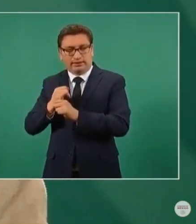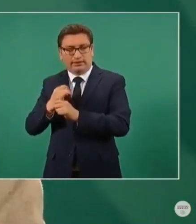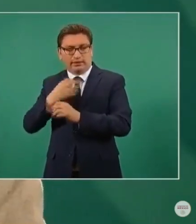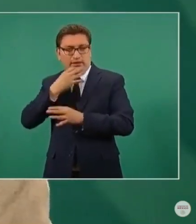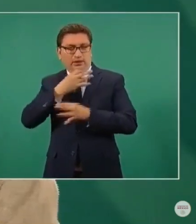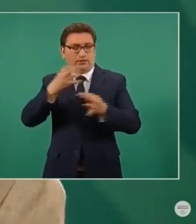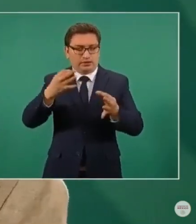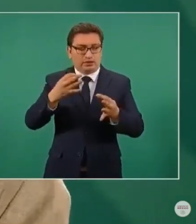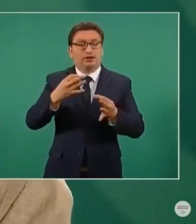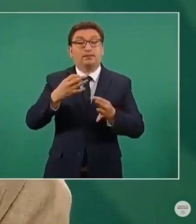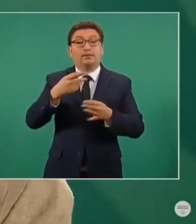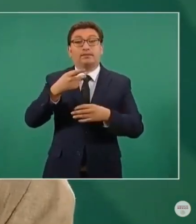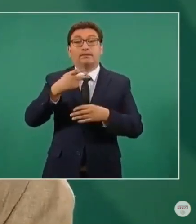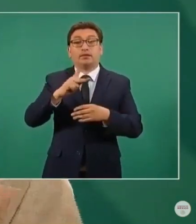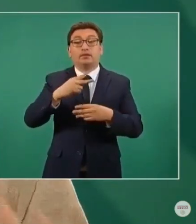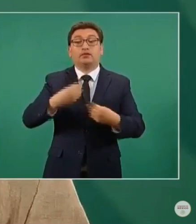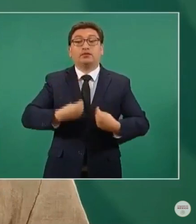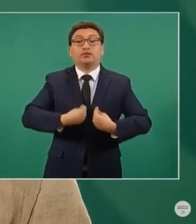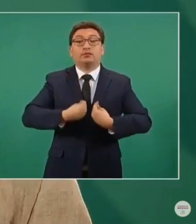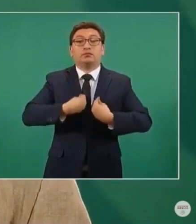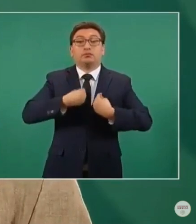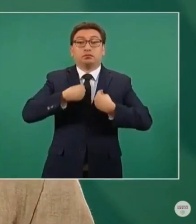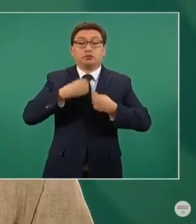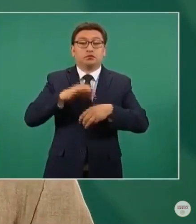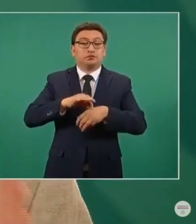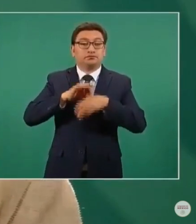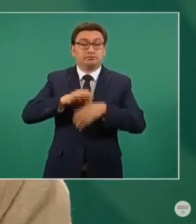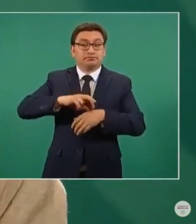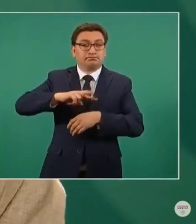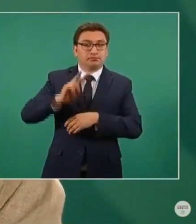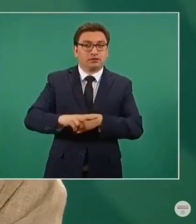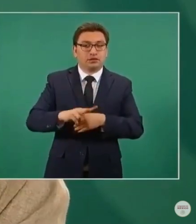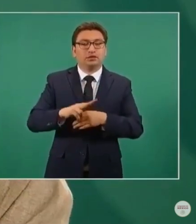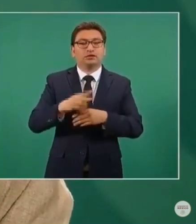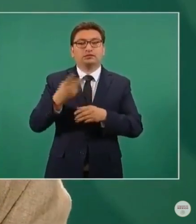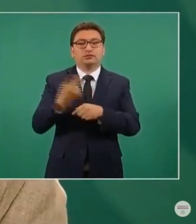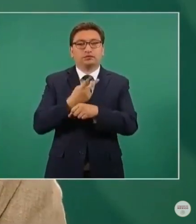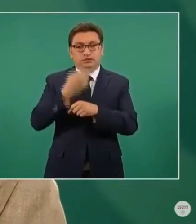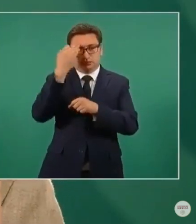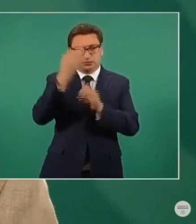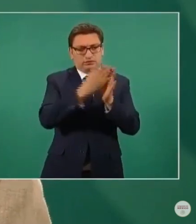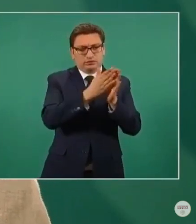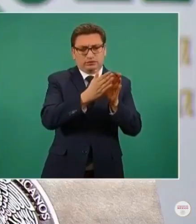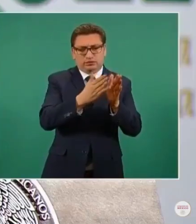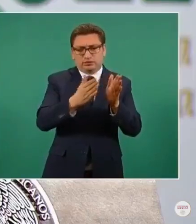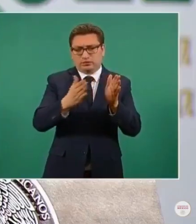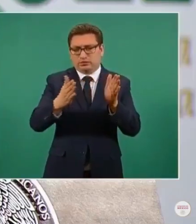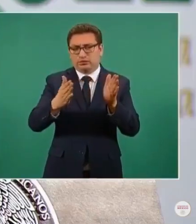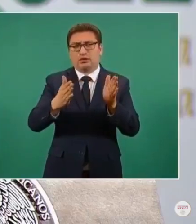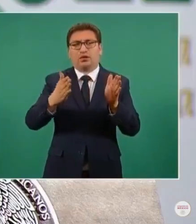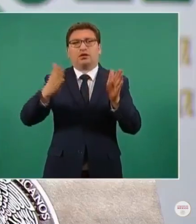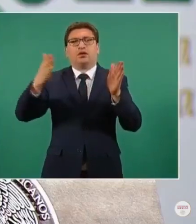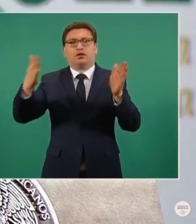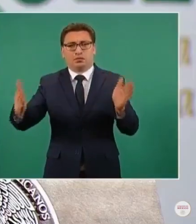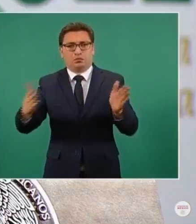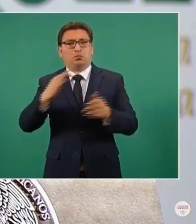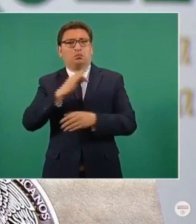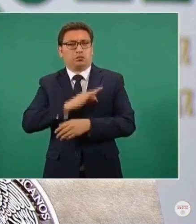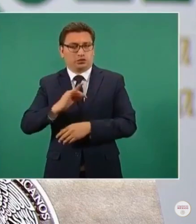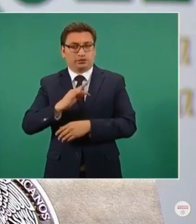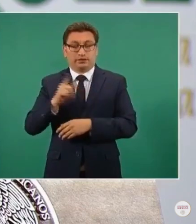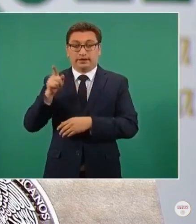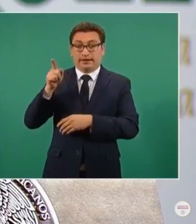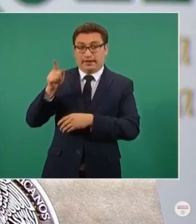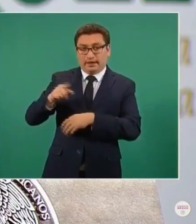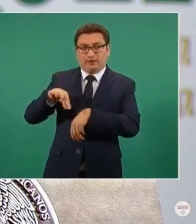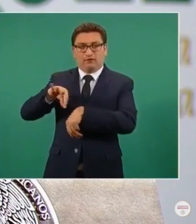vida real se ha visto algo muy positivo, que los tiempos pueden alargarse. Las propias compañías